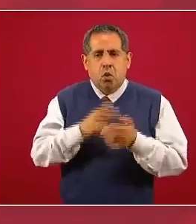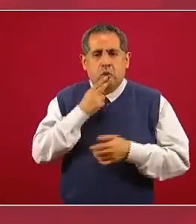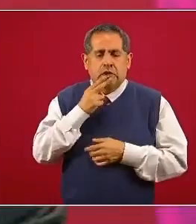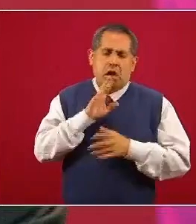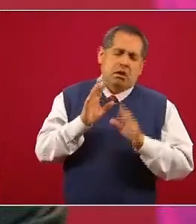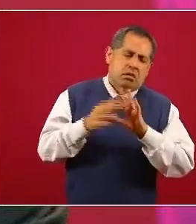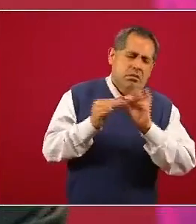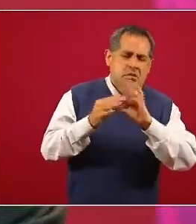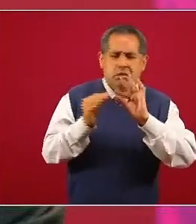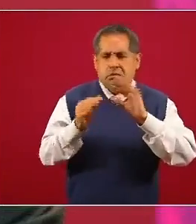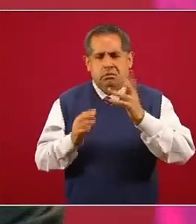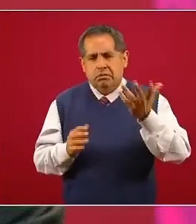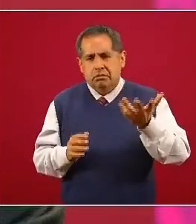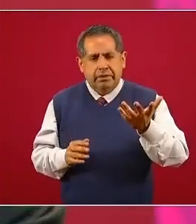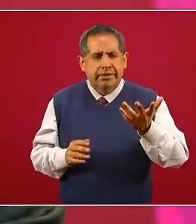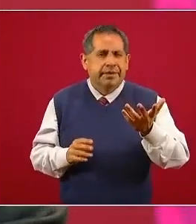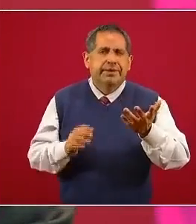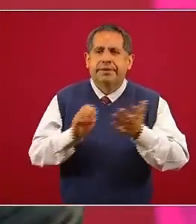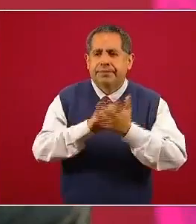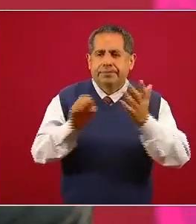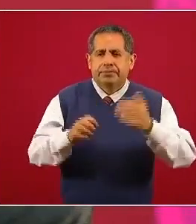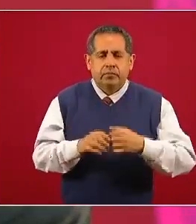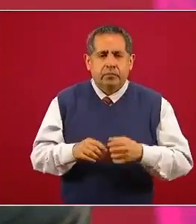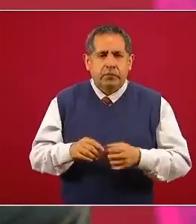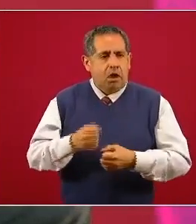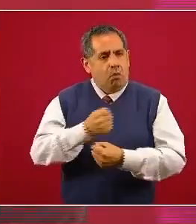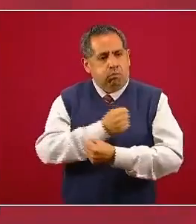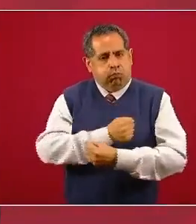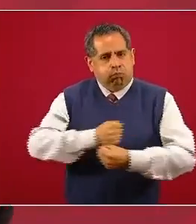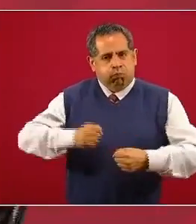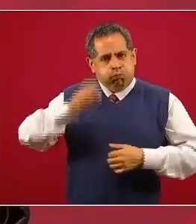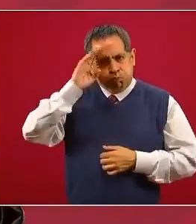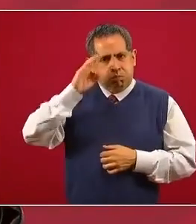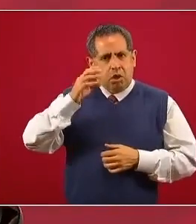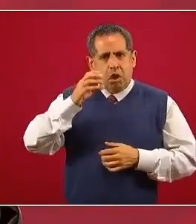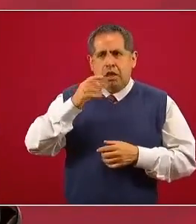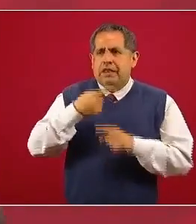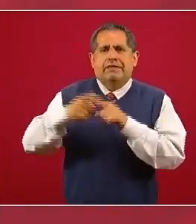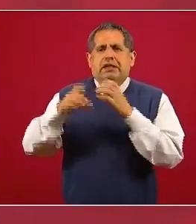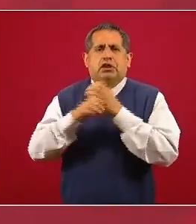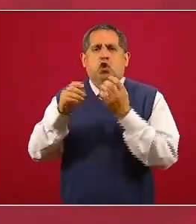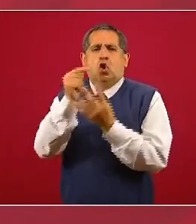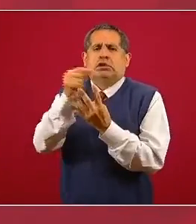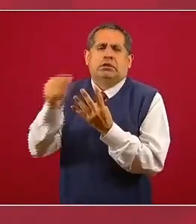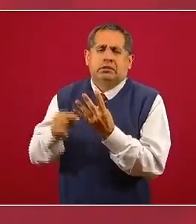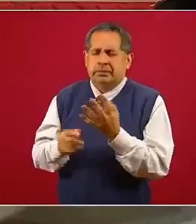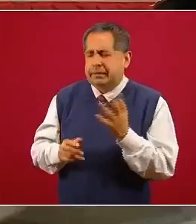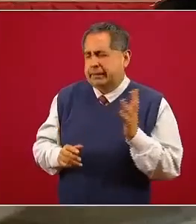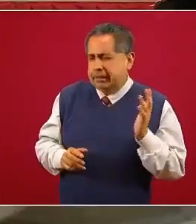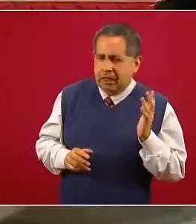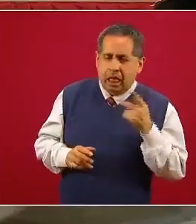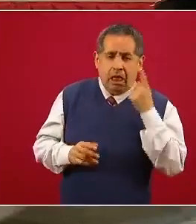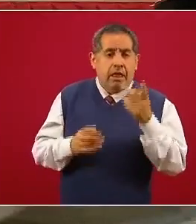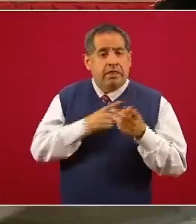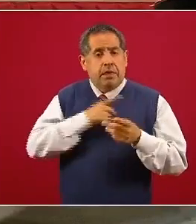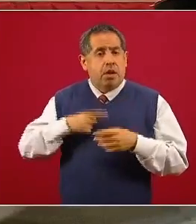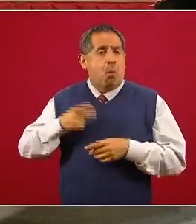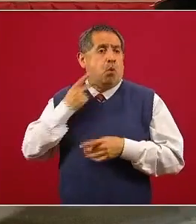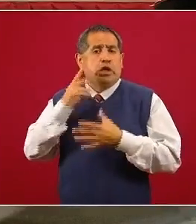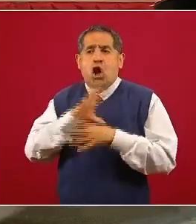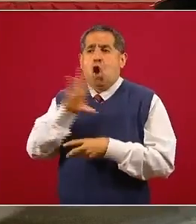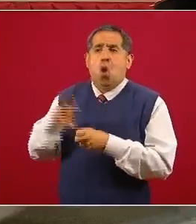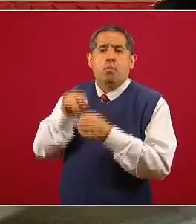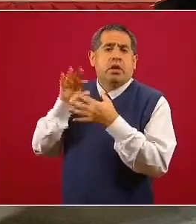tipo de argumentos, como decir, la obesidad es multifactorial y se necesita una política